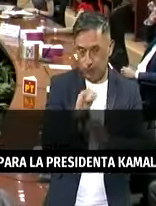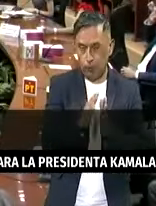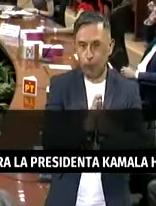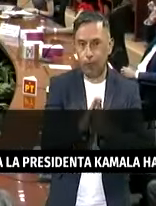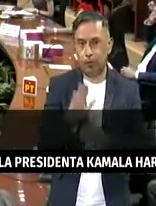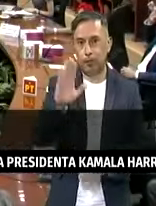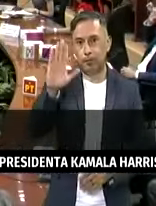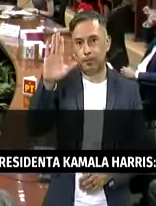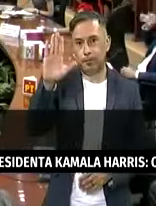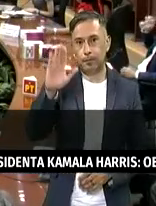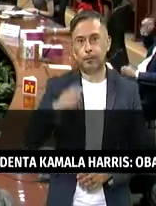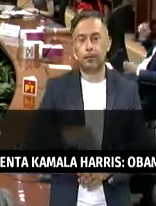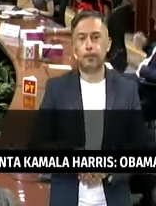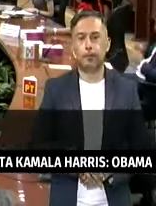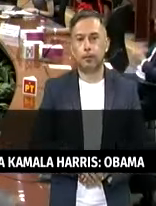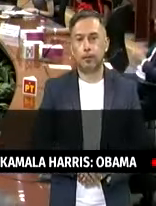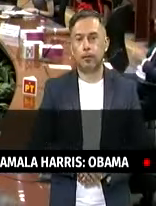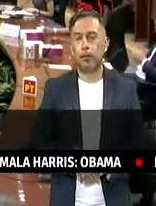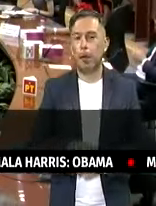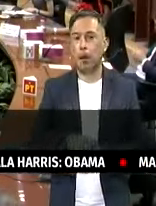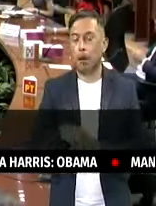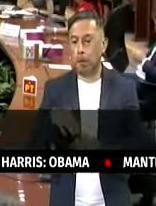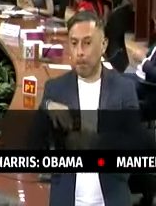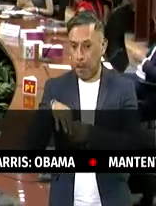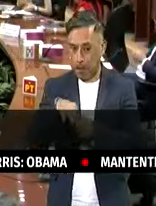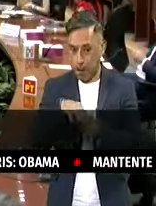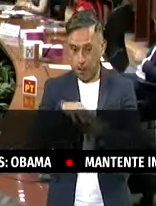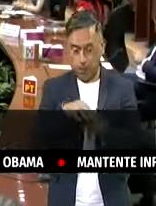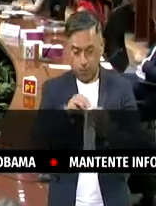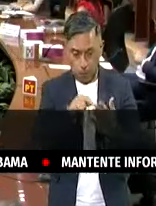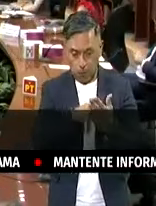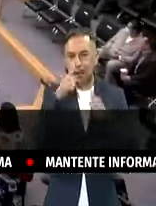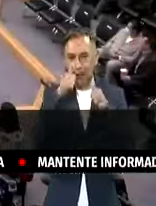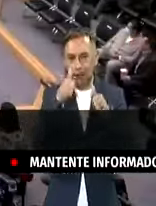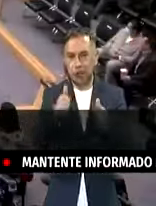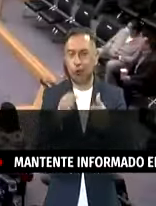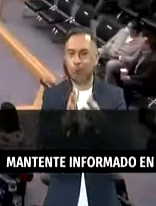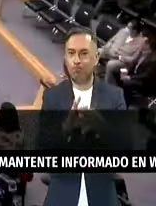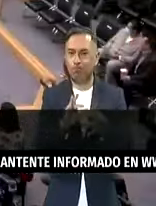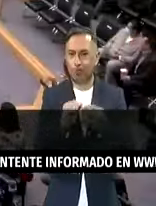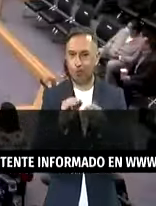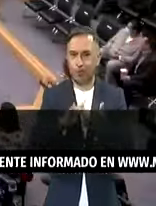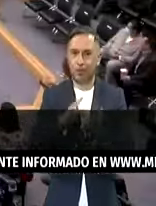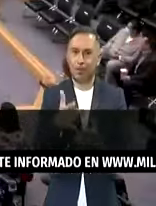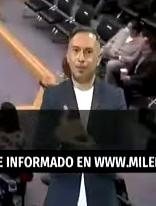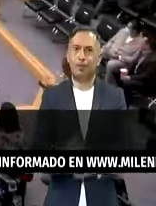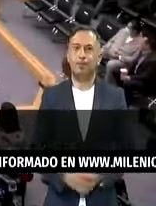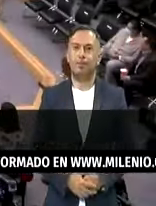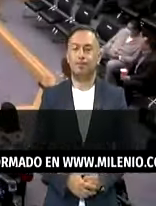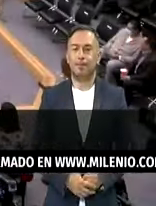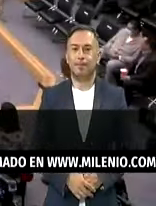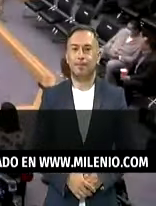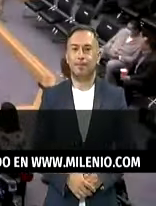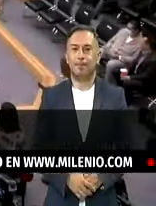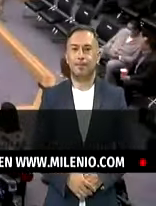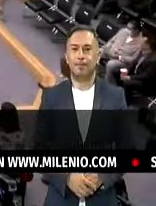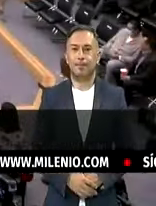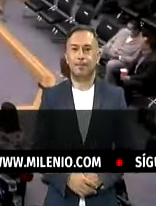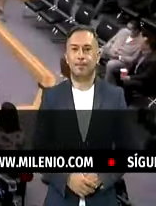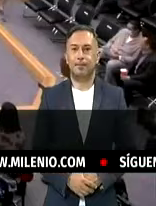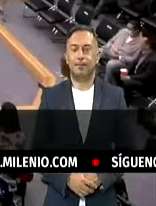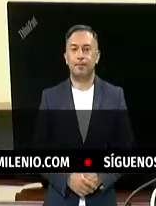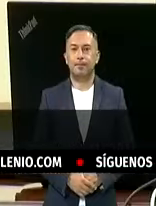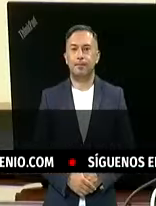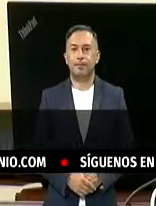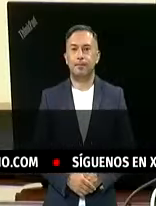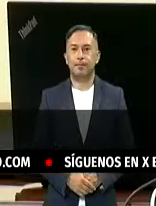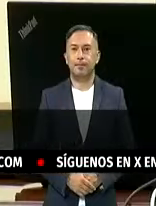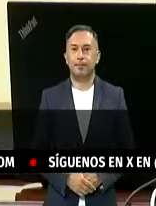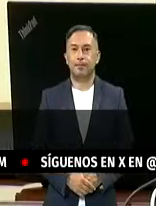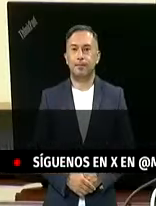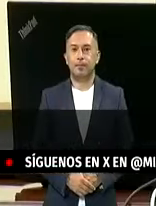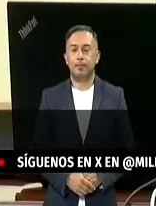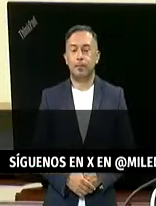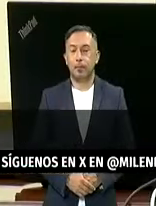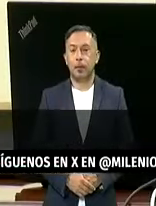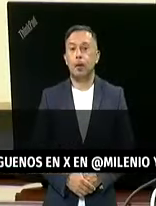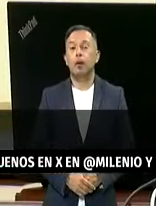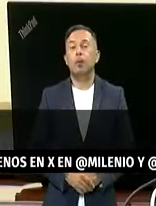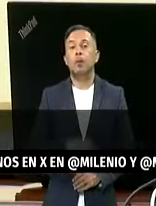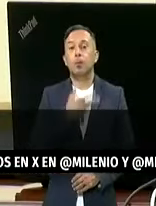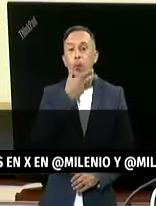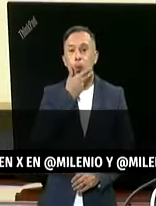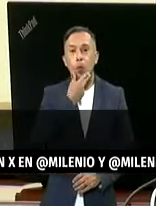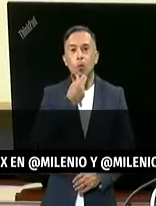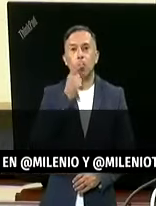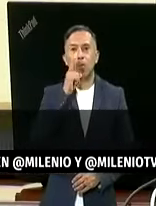proceso? Si nos explica la audiencia, hoy van a discutir en precisamente este anteproyecto y el viernes, entonces, pasaría al Consejo